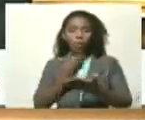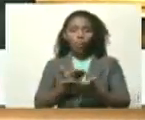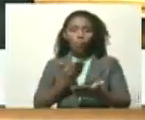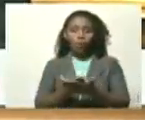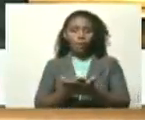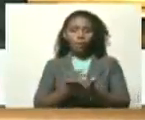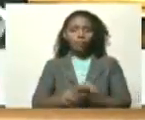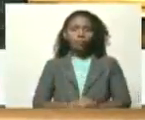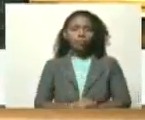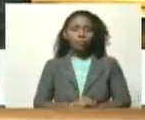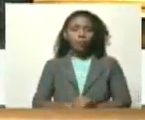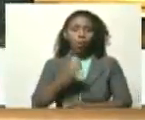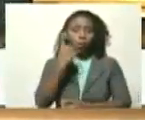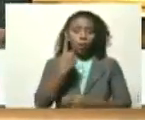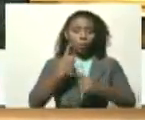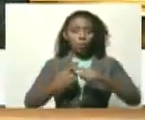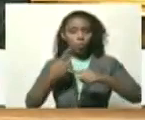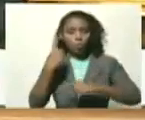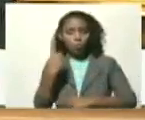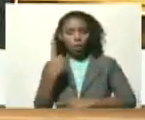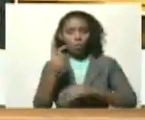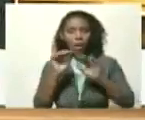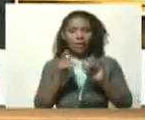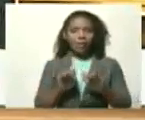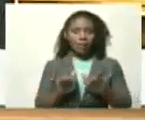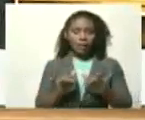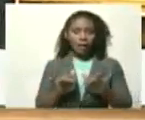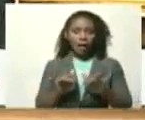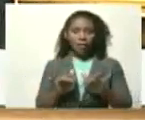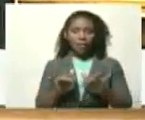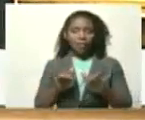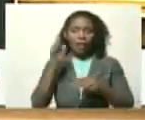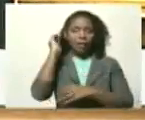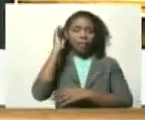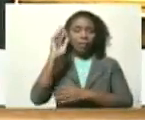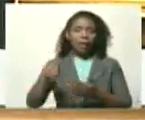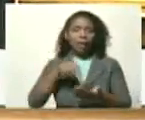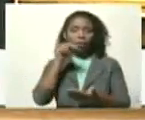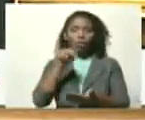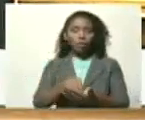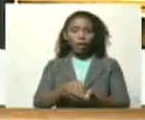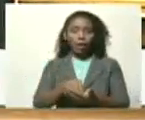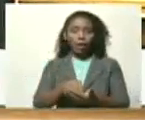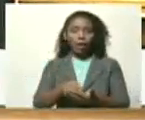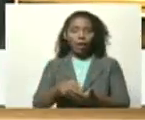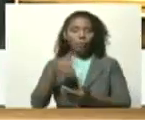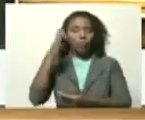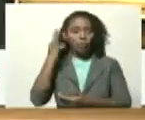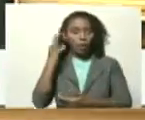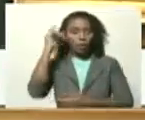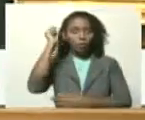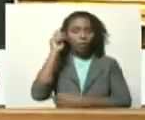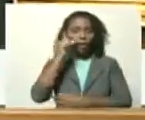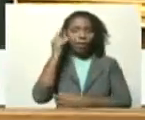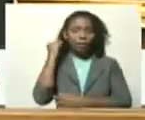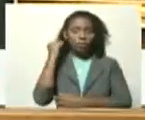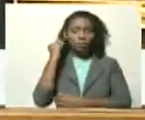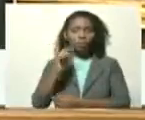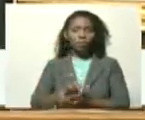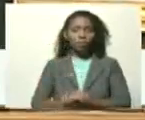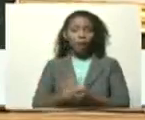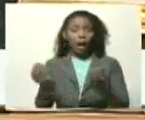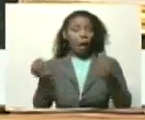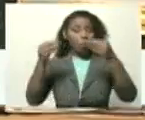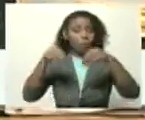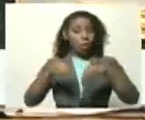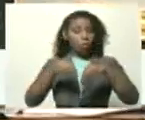propuestas, una por una. Para la Secretaría de la Asamblea Nacional, las ciudadanas diputadas y los ciudadanos diputados que estén de